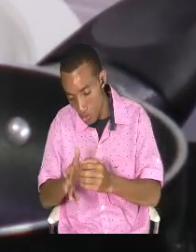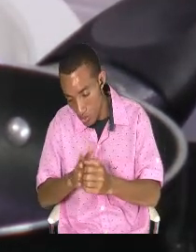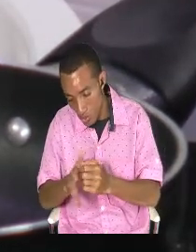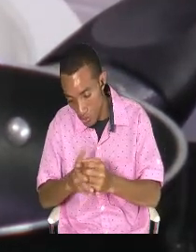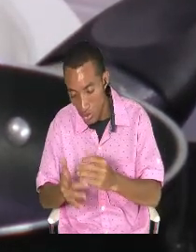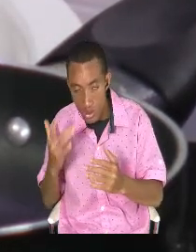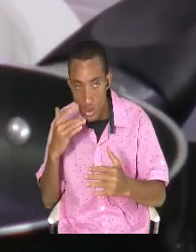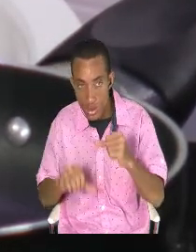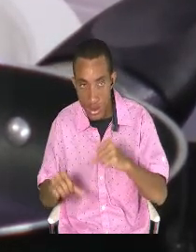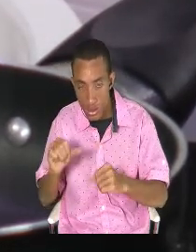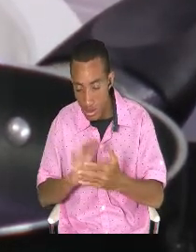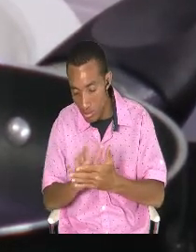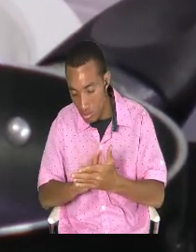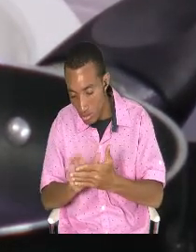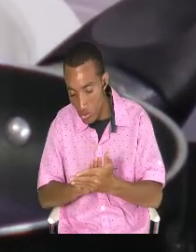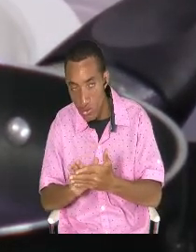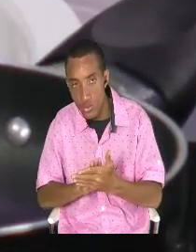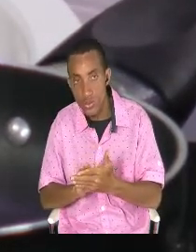¿Sí?